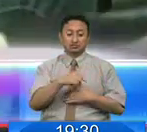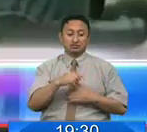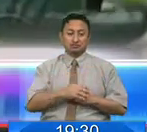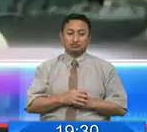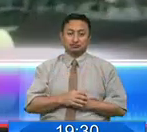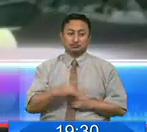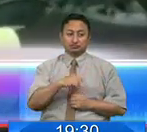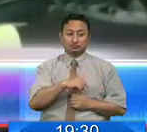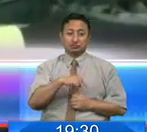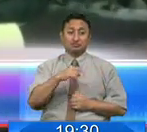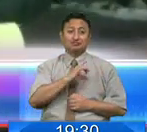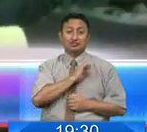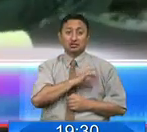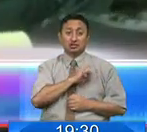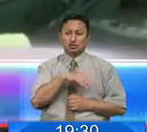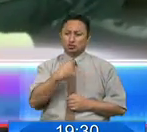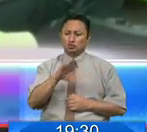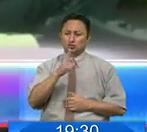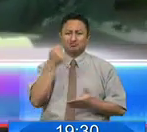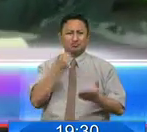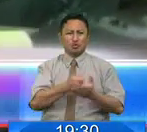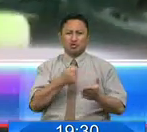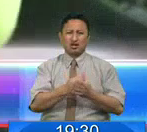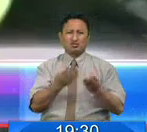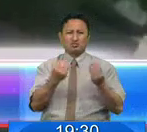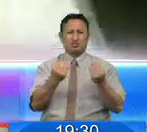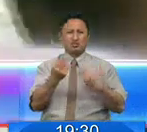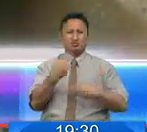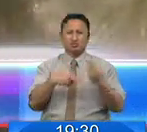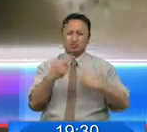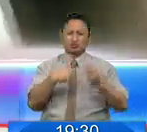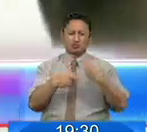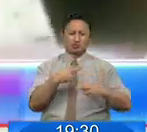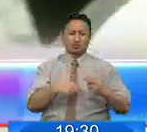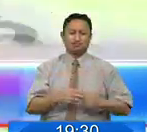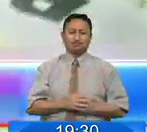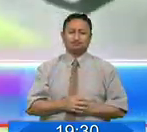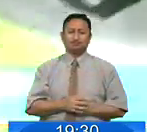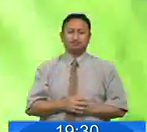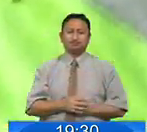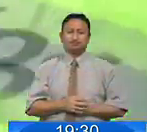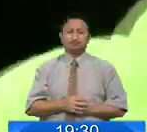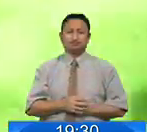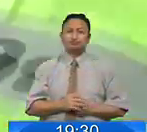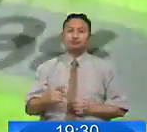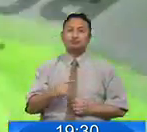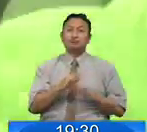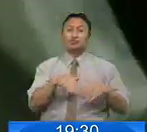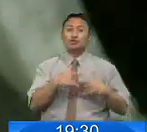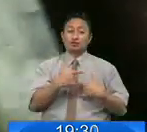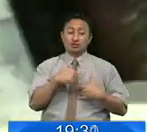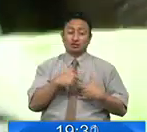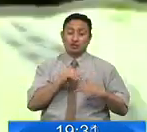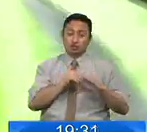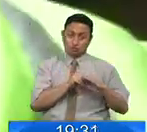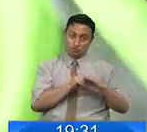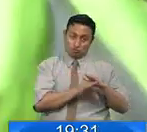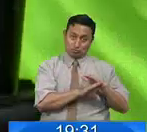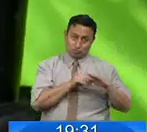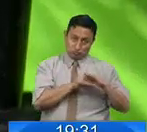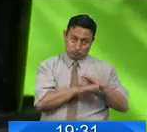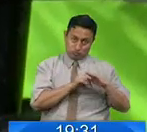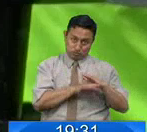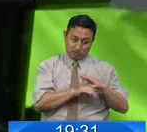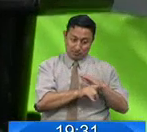droga es muy a petición en chile tiene un gran comercio en este país pues de la forma en que deseen calentado podríamos presumir que